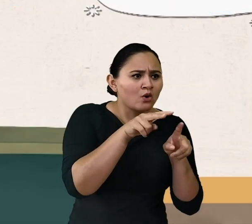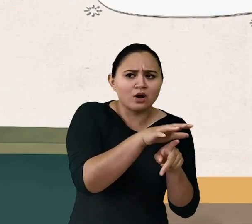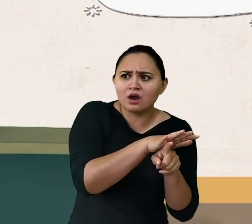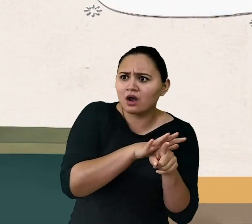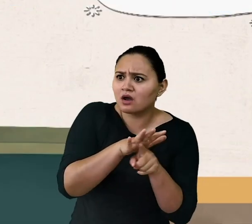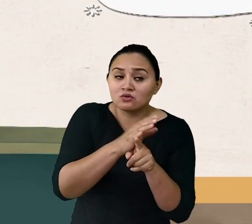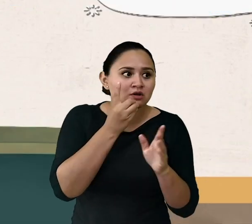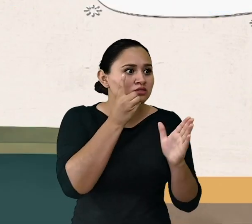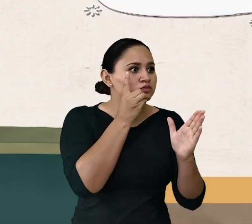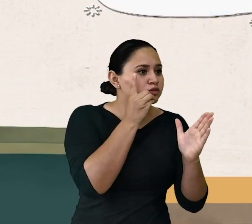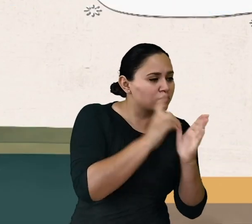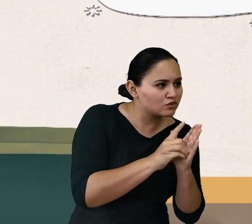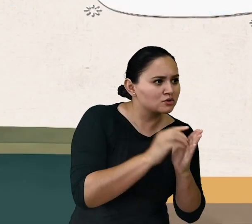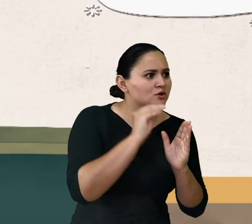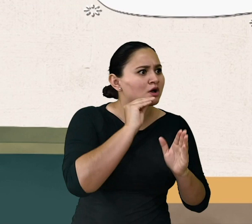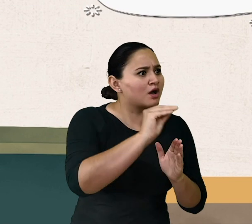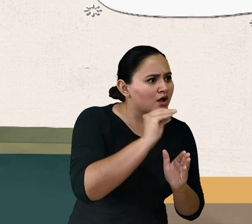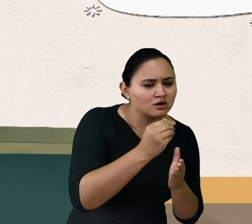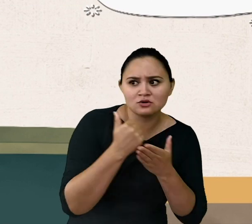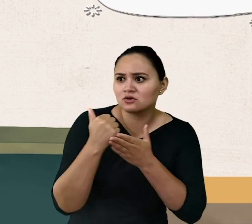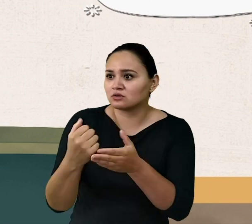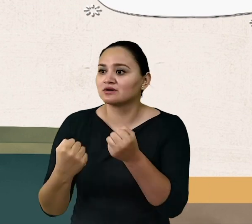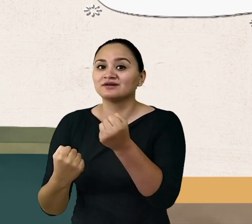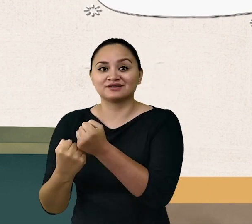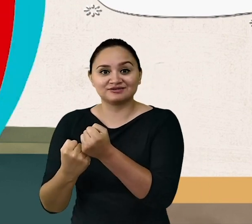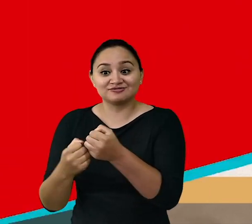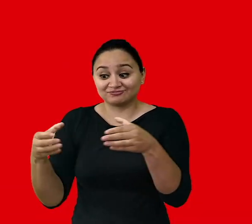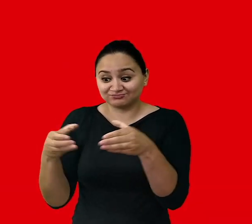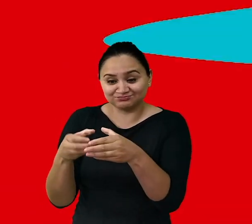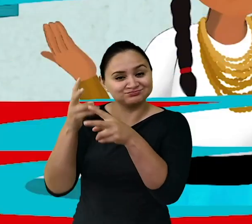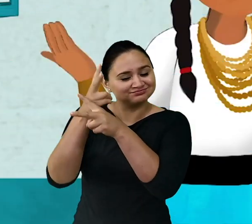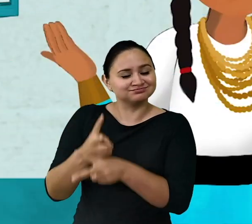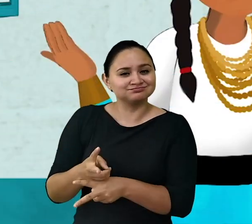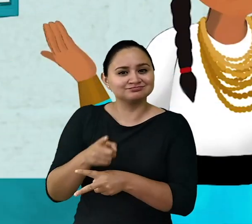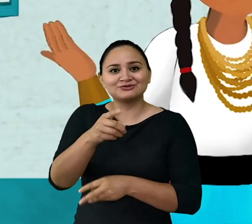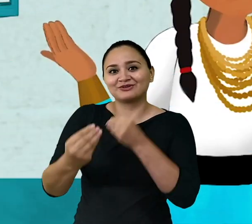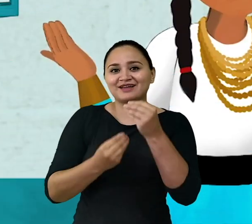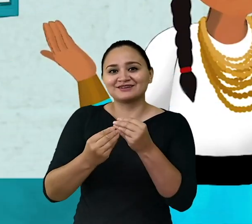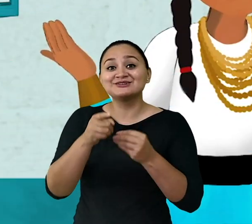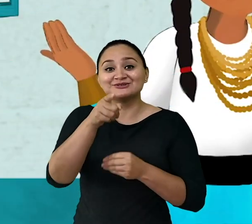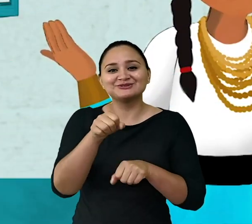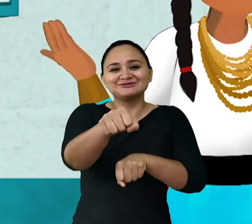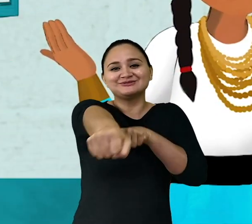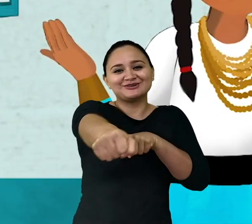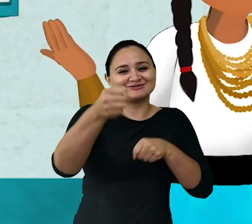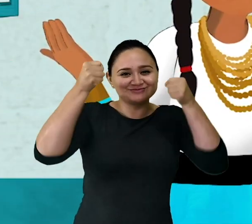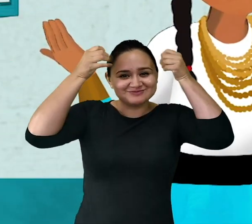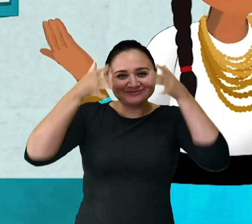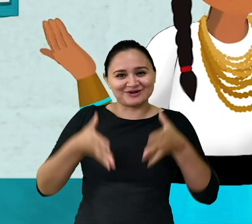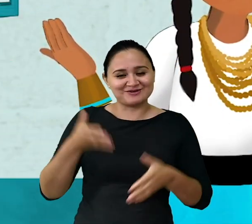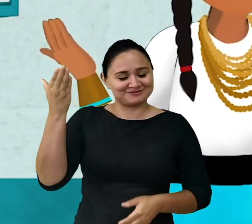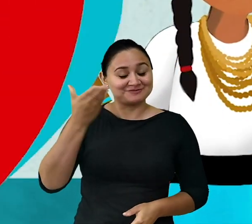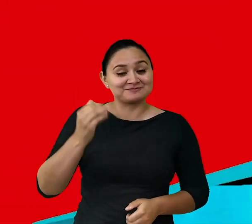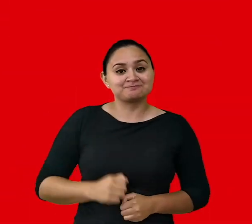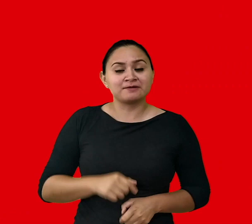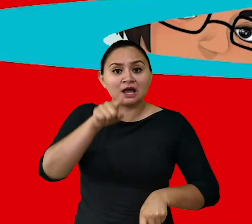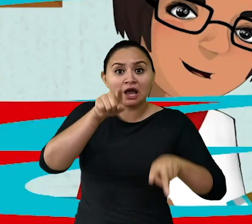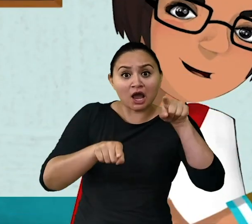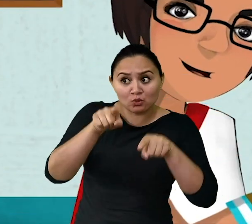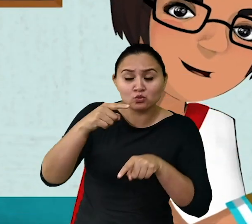detectas un caso lo denuncias y brindas apoyo y protección a los estudiantes te conviertes en un súper profe